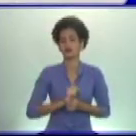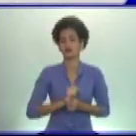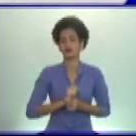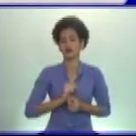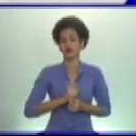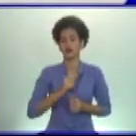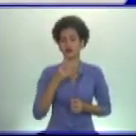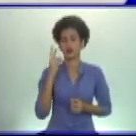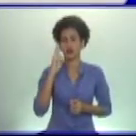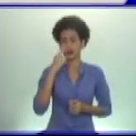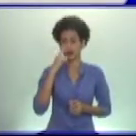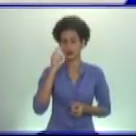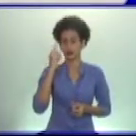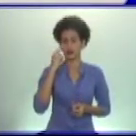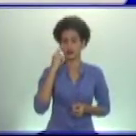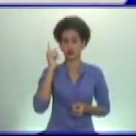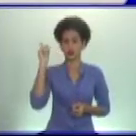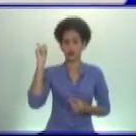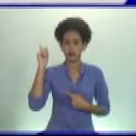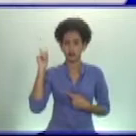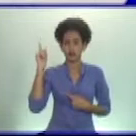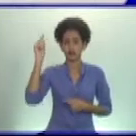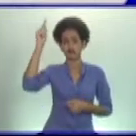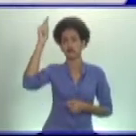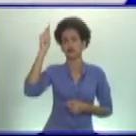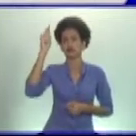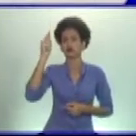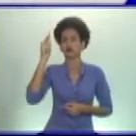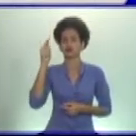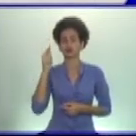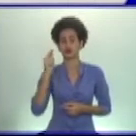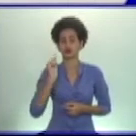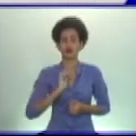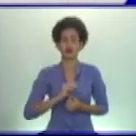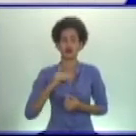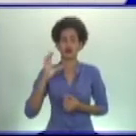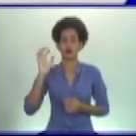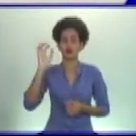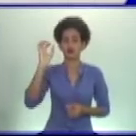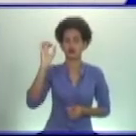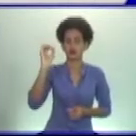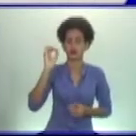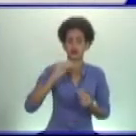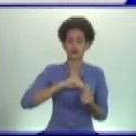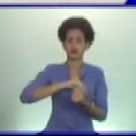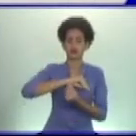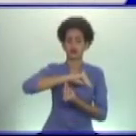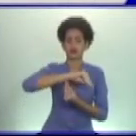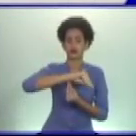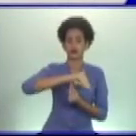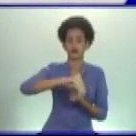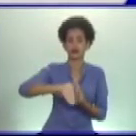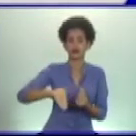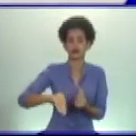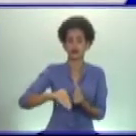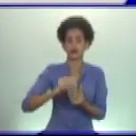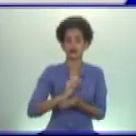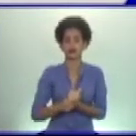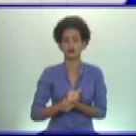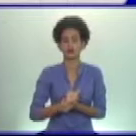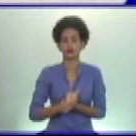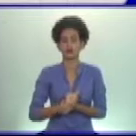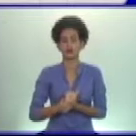estaría marcando esa traslación que de 0 se trasladó en